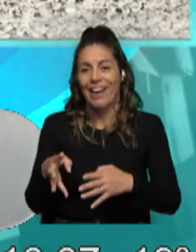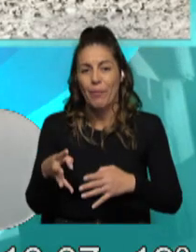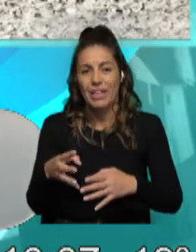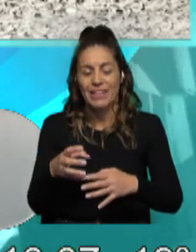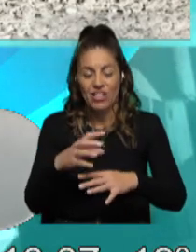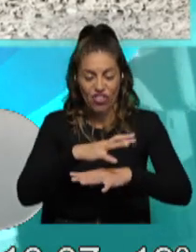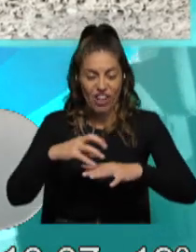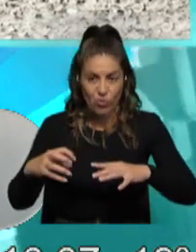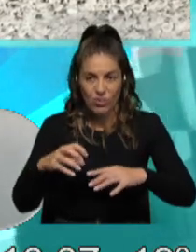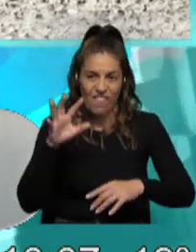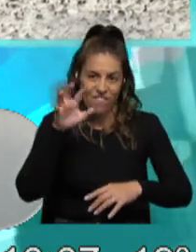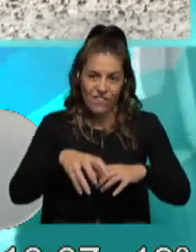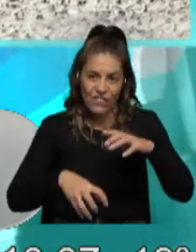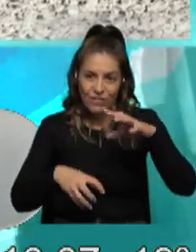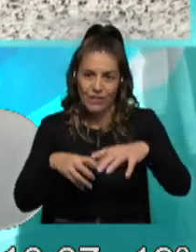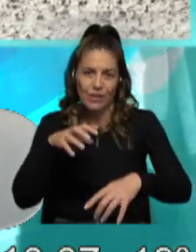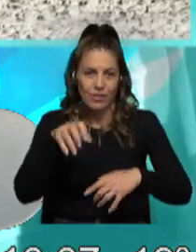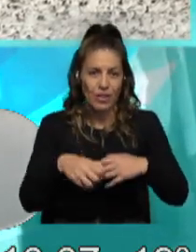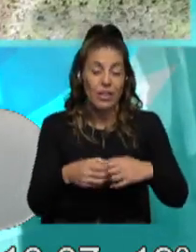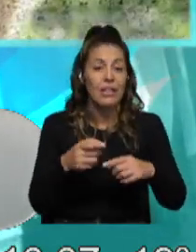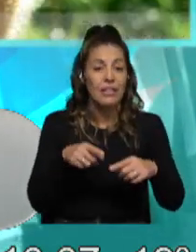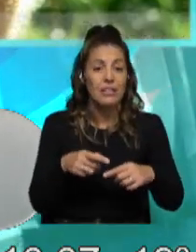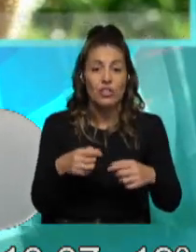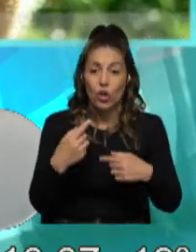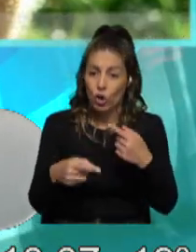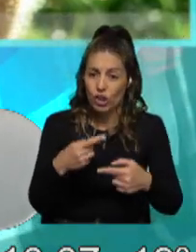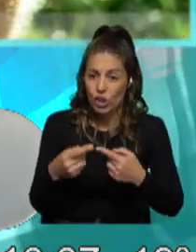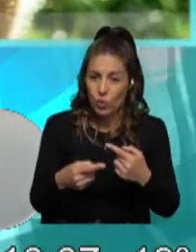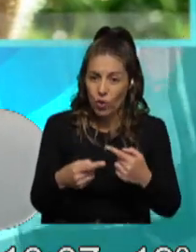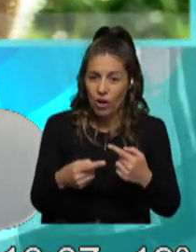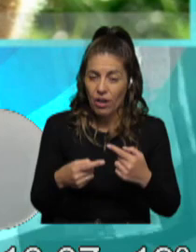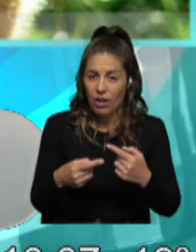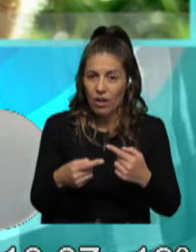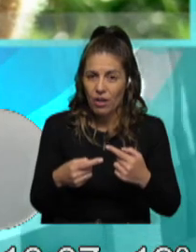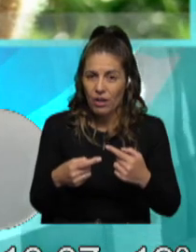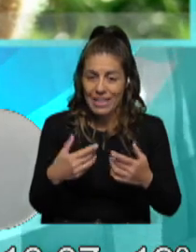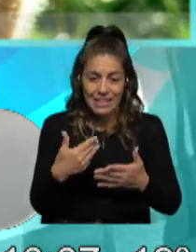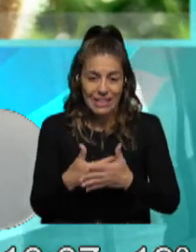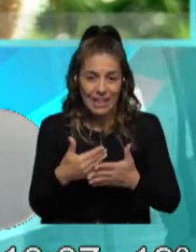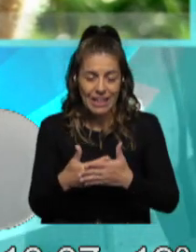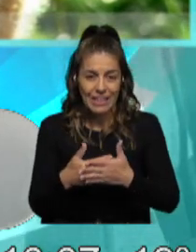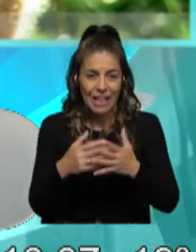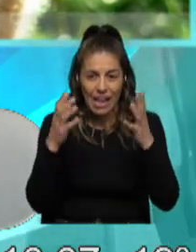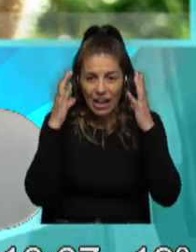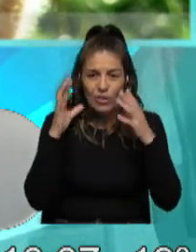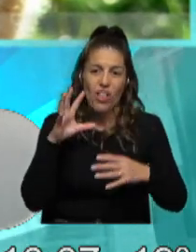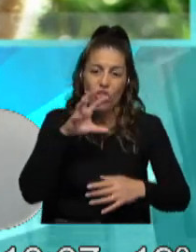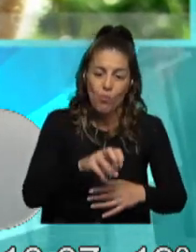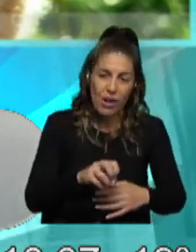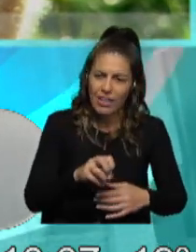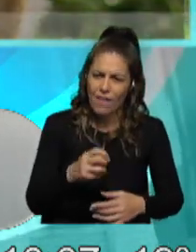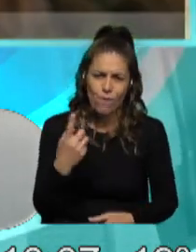son las manazos y los arañazos. Si aún así yo persisto y llego a cercanías de la cabeza, cuando muerde, muerde muy